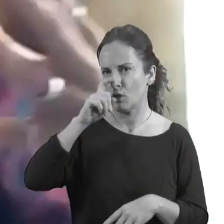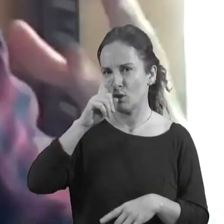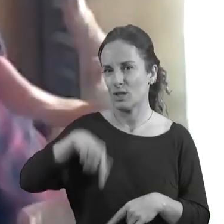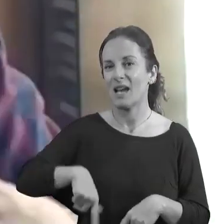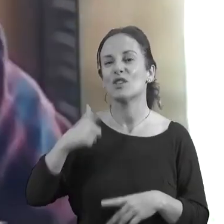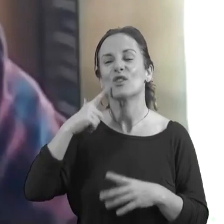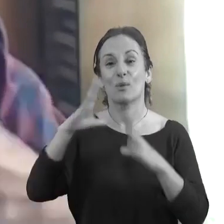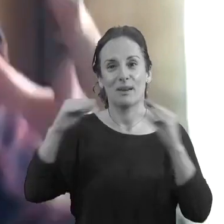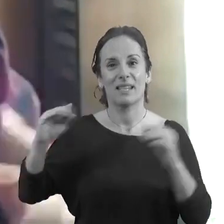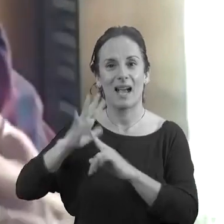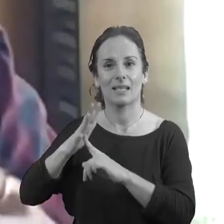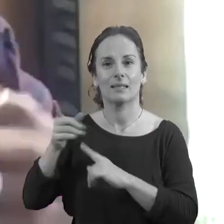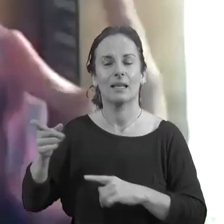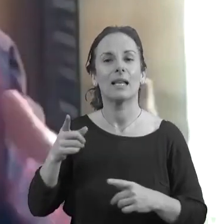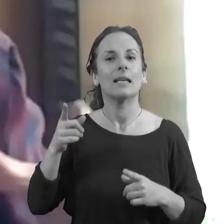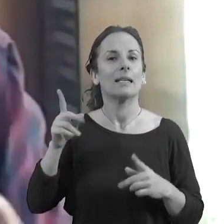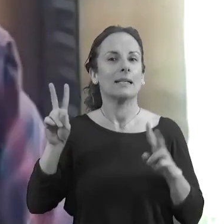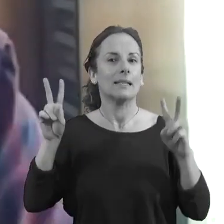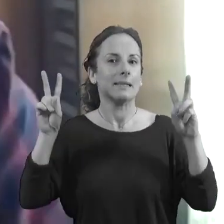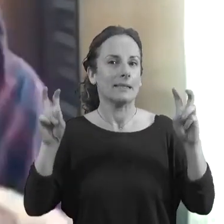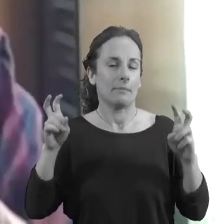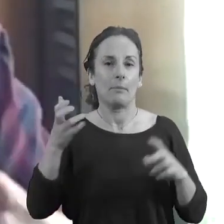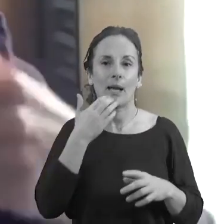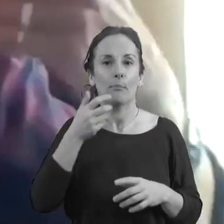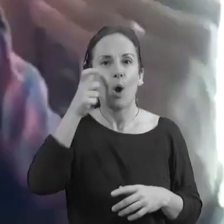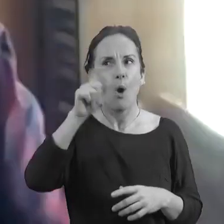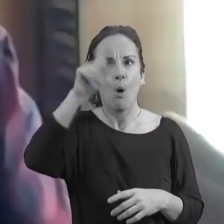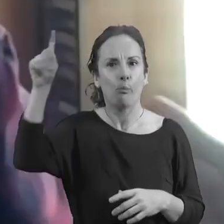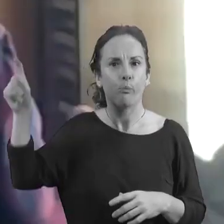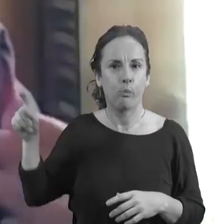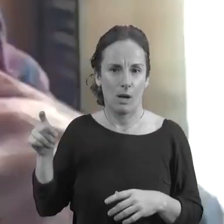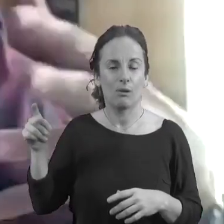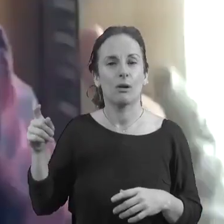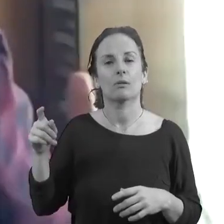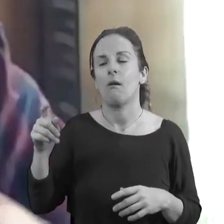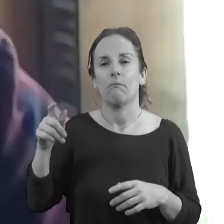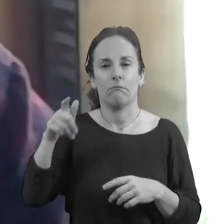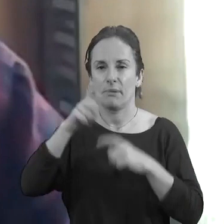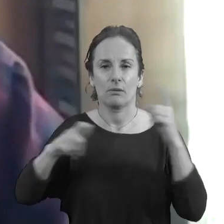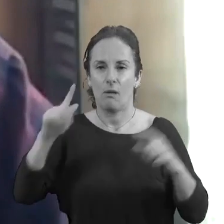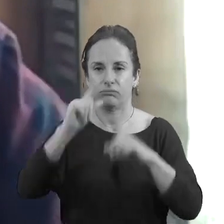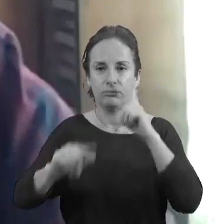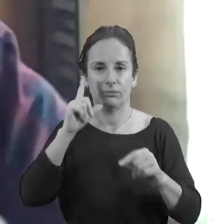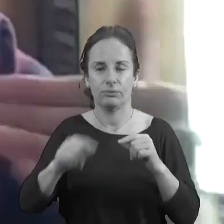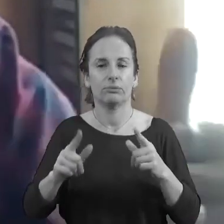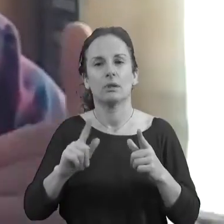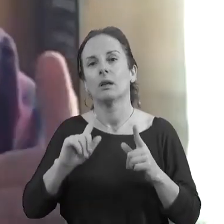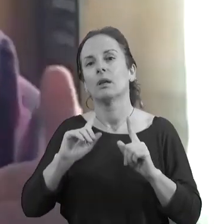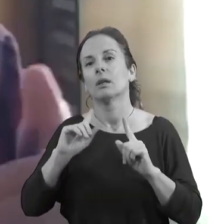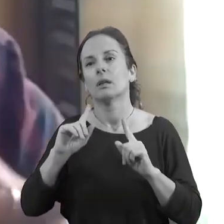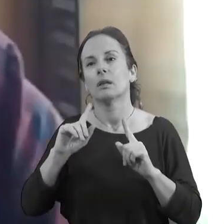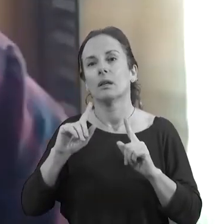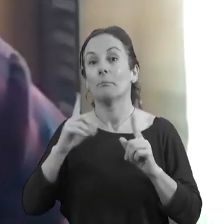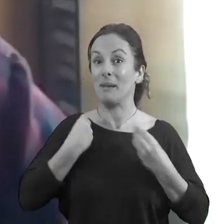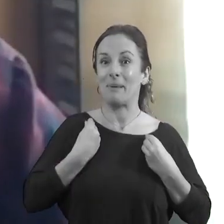Castilla-La Mancha era toda esta idea del sexilio, ¿no? La gente que se va de los pueblos a las ciudades, ¿no? Grandes ciudades, pues que se mueven a Toledo o a Madrid,